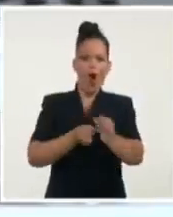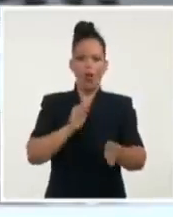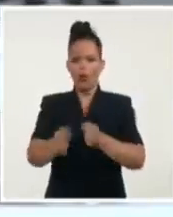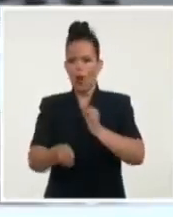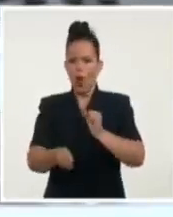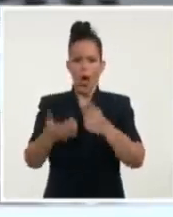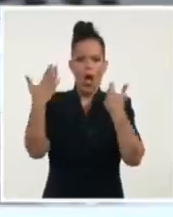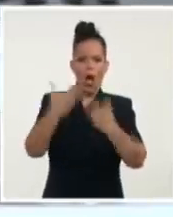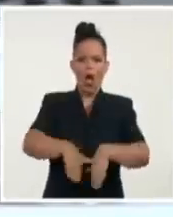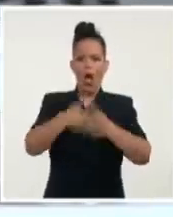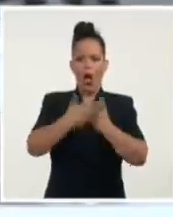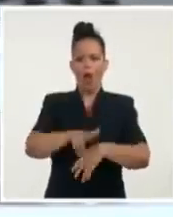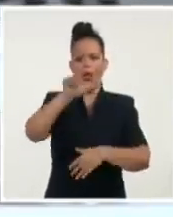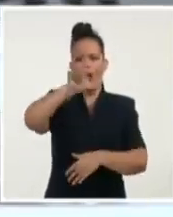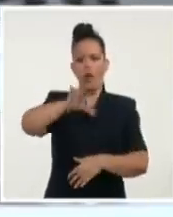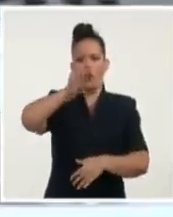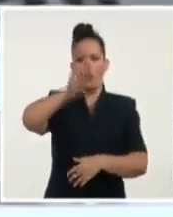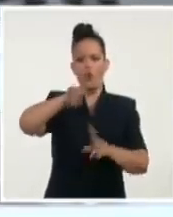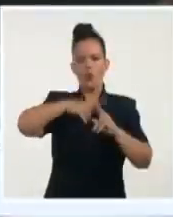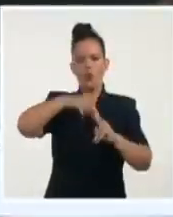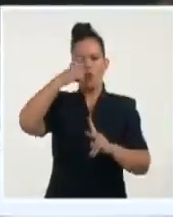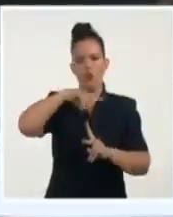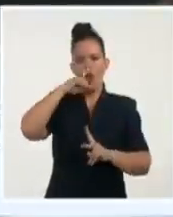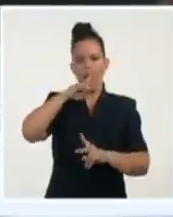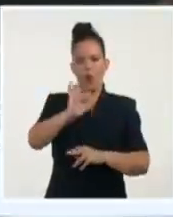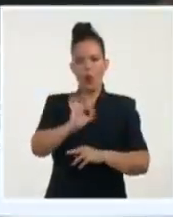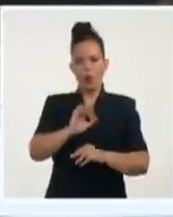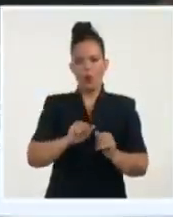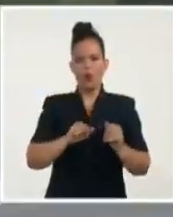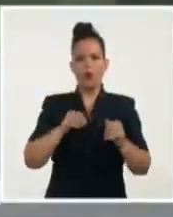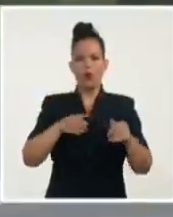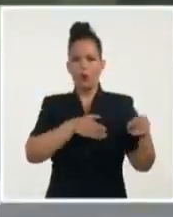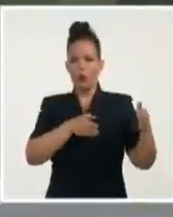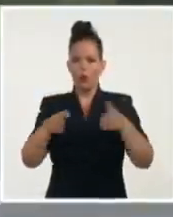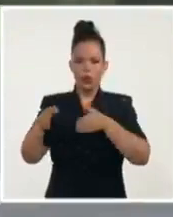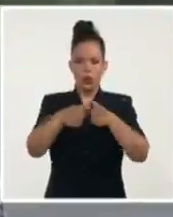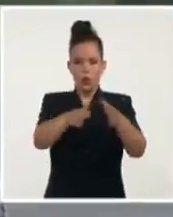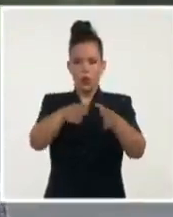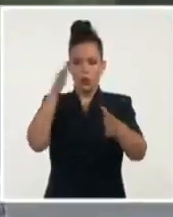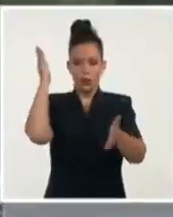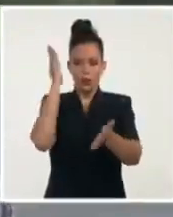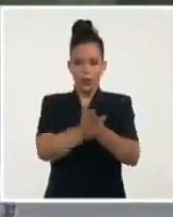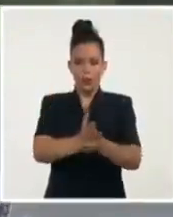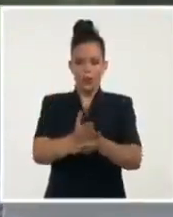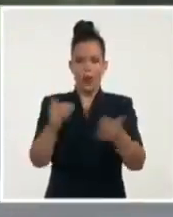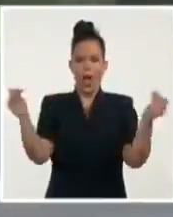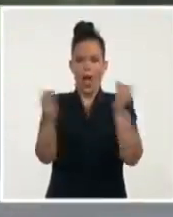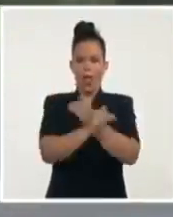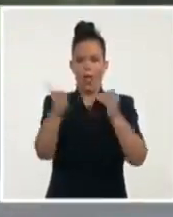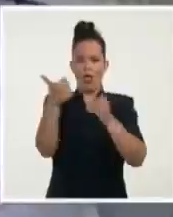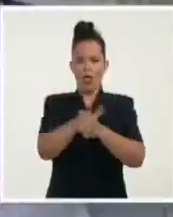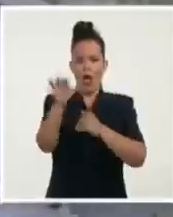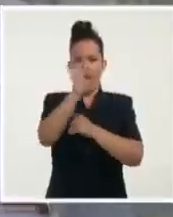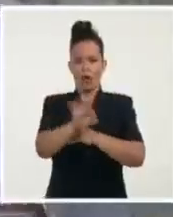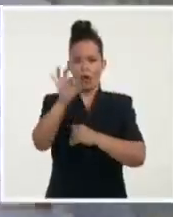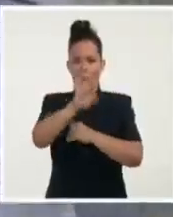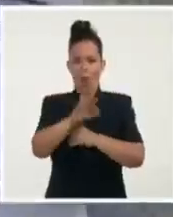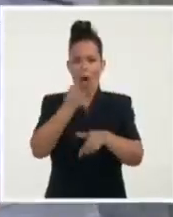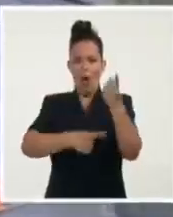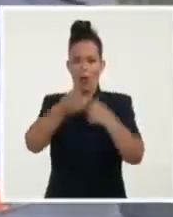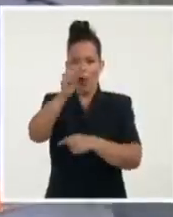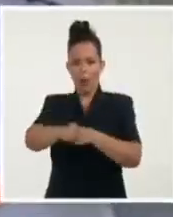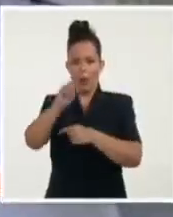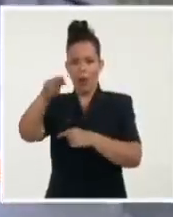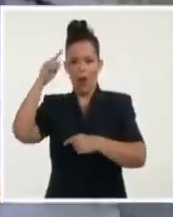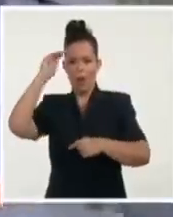llegar a la calzada de octubre, donde las piedras volaban. Cuando vi las piedras para arriba de mí, yo iba para arriba de las piedras. Me rompen